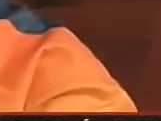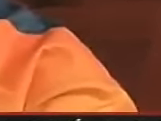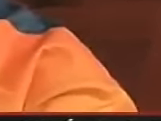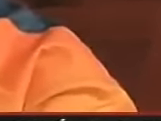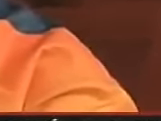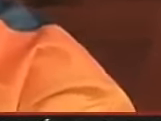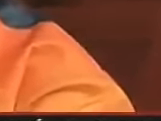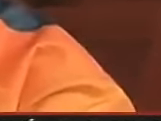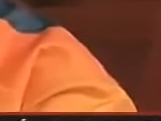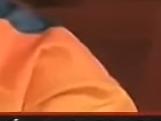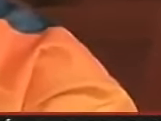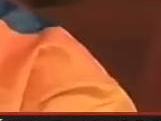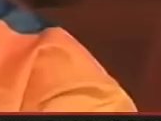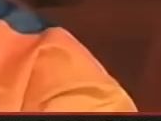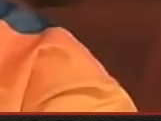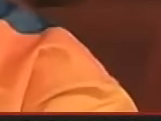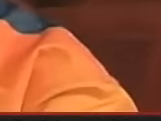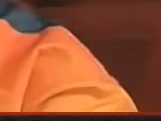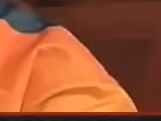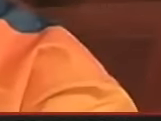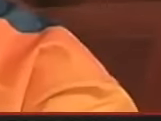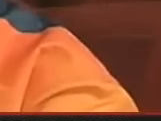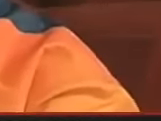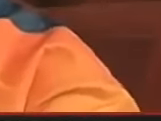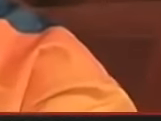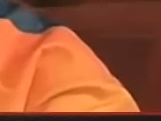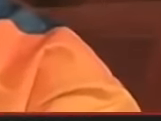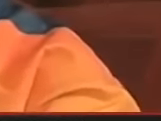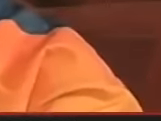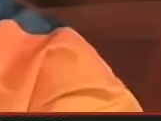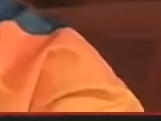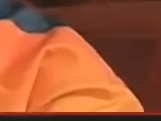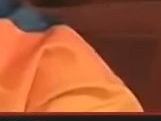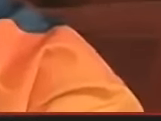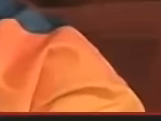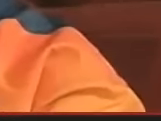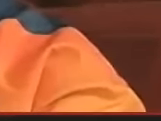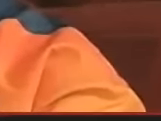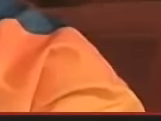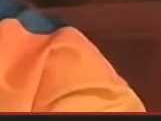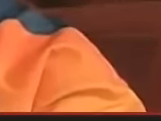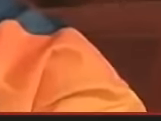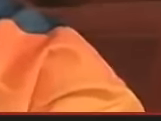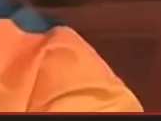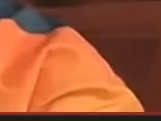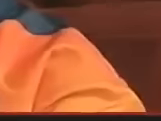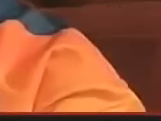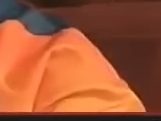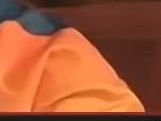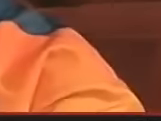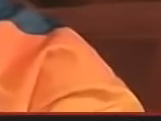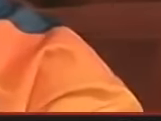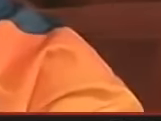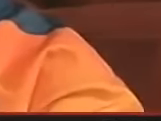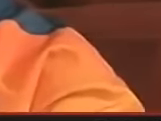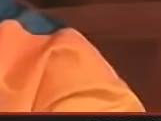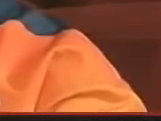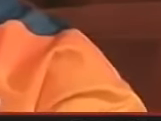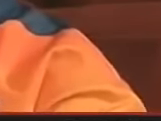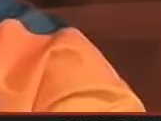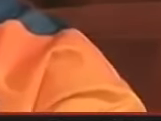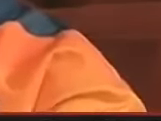histórica jornada que tuvimos el día de ayer por un lado Me gustaría contrastar las acciones guerrerista el